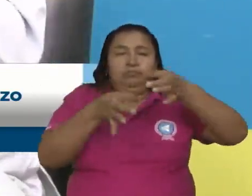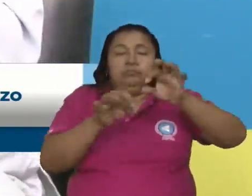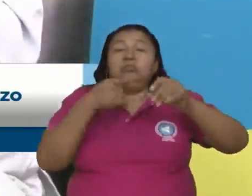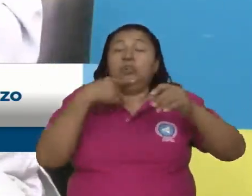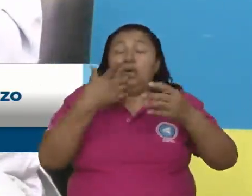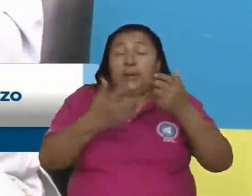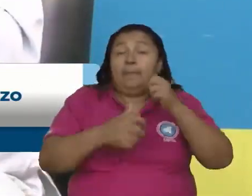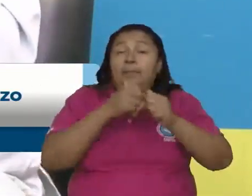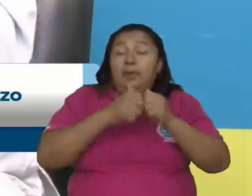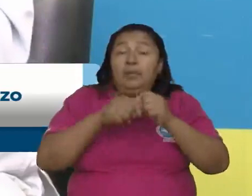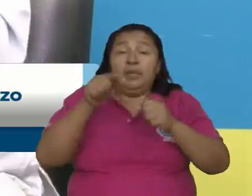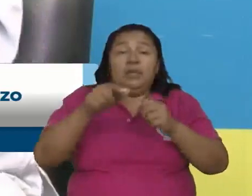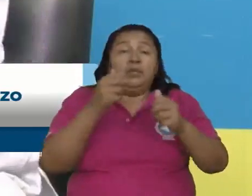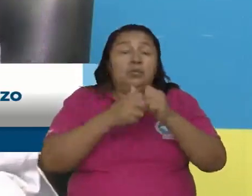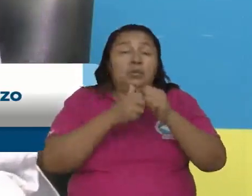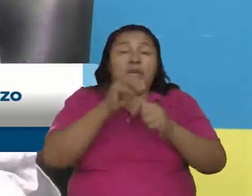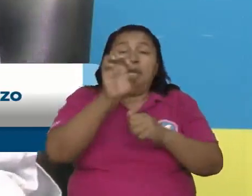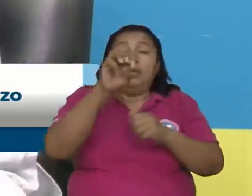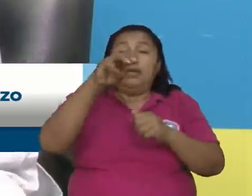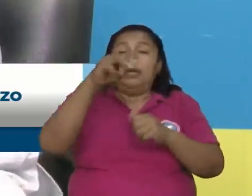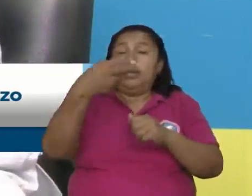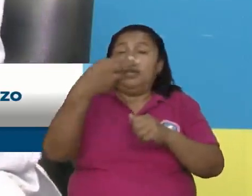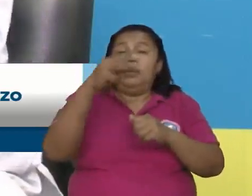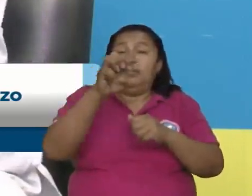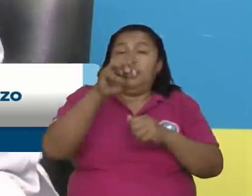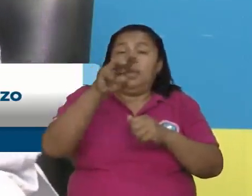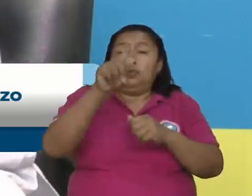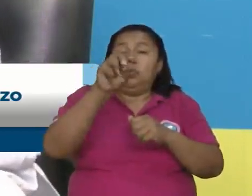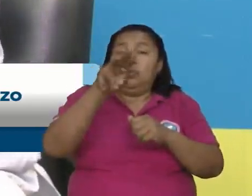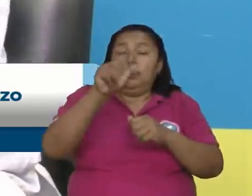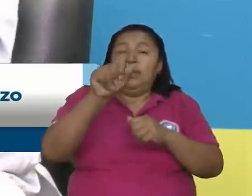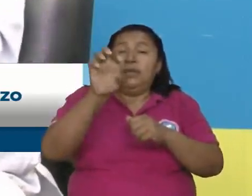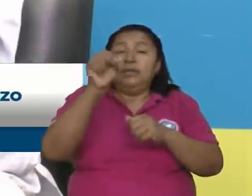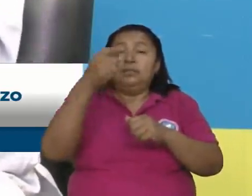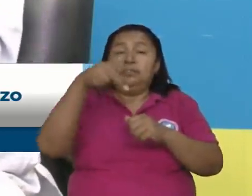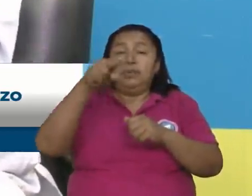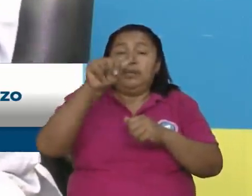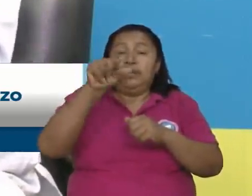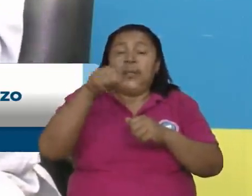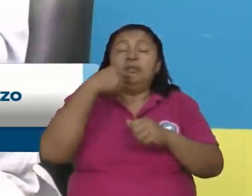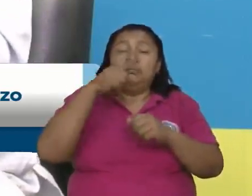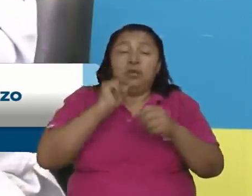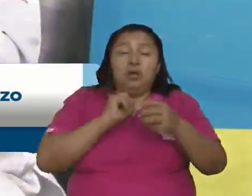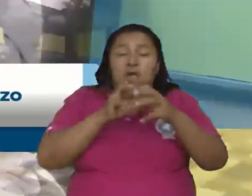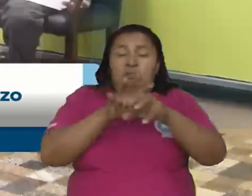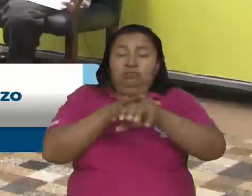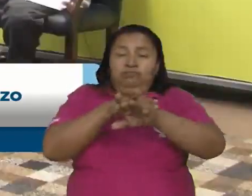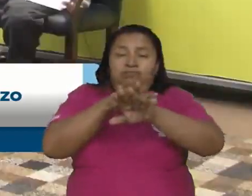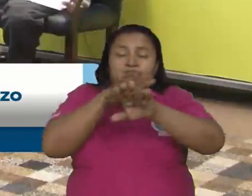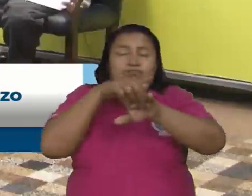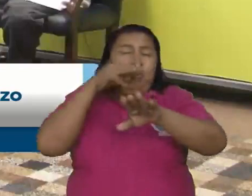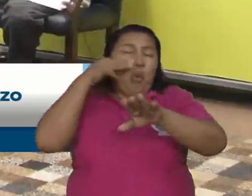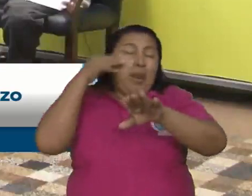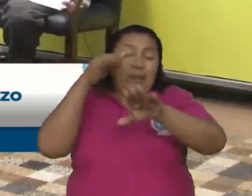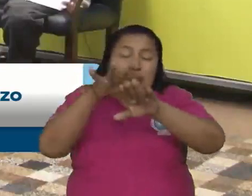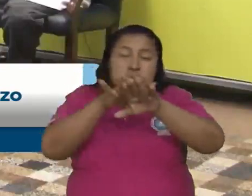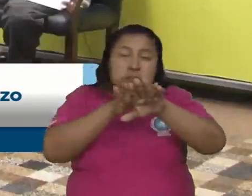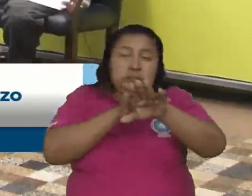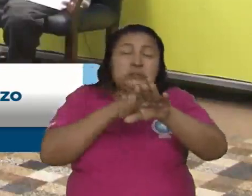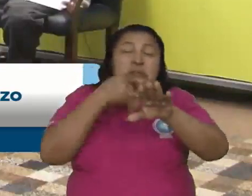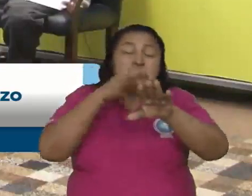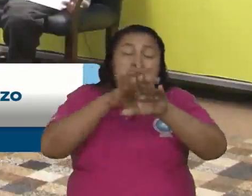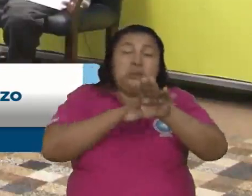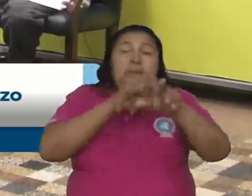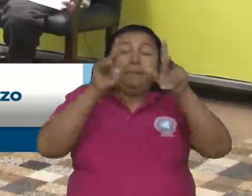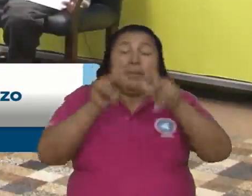riesgo de hacer una cosa que se llama hematoma espinal o hematoma epidural, que es formación de sangre por el pinchazo de un vaso, que como la